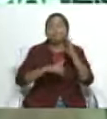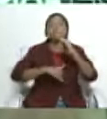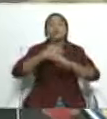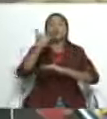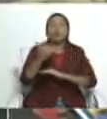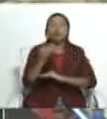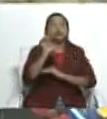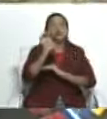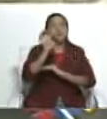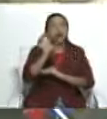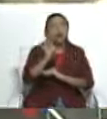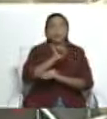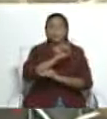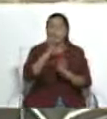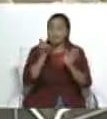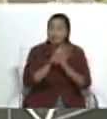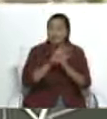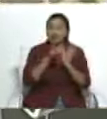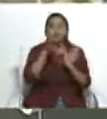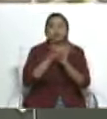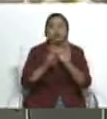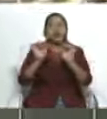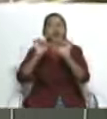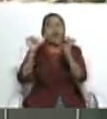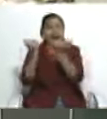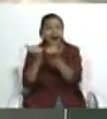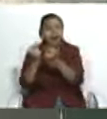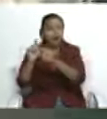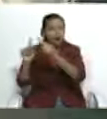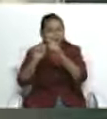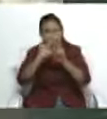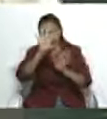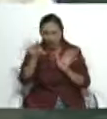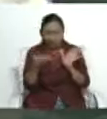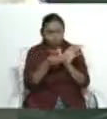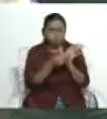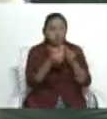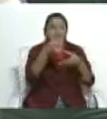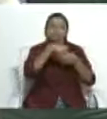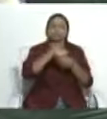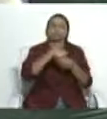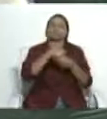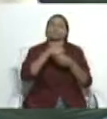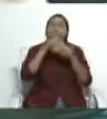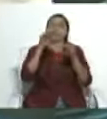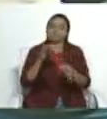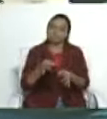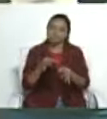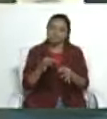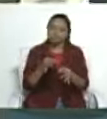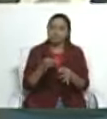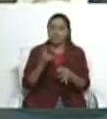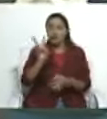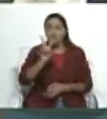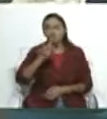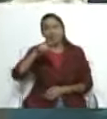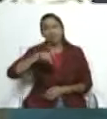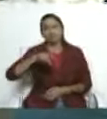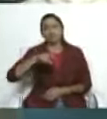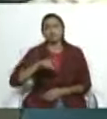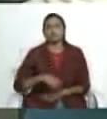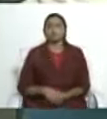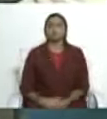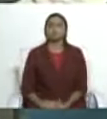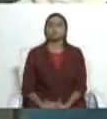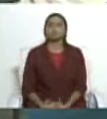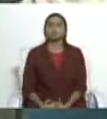una de las áreas en las cuales nuestra Venezuela necesita ser recuperada, ser fortalecida.